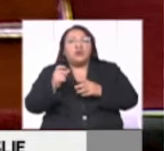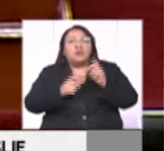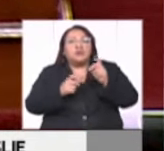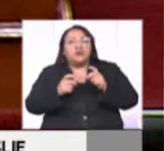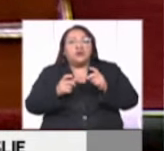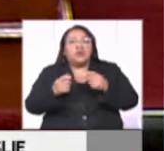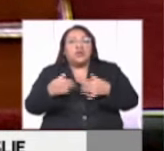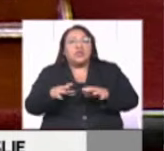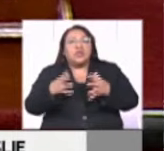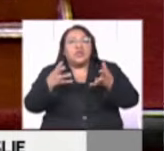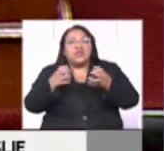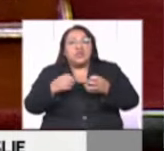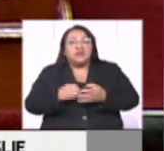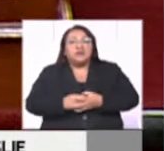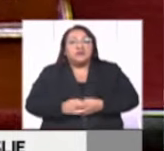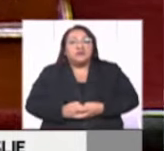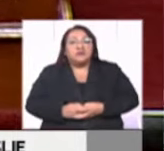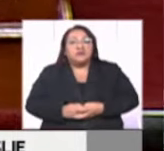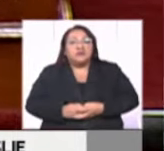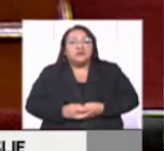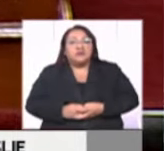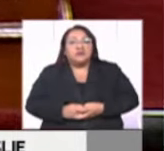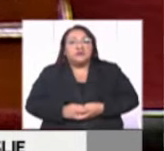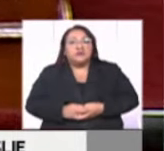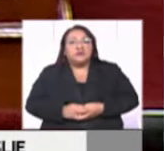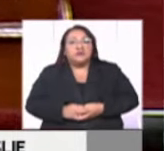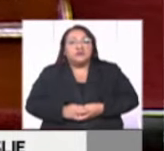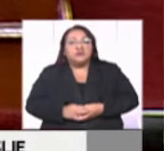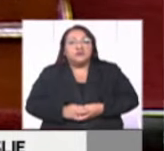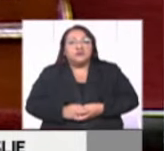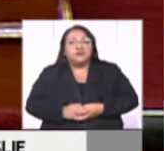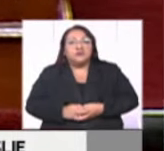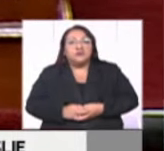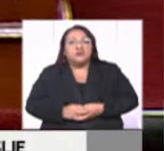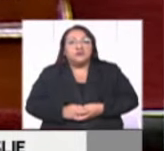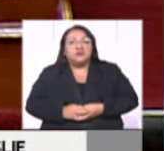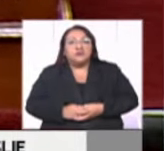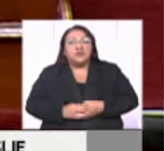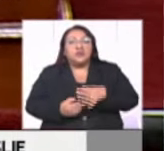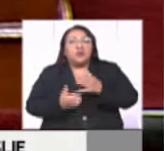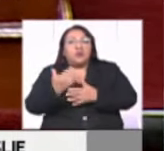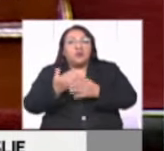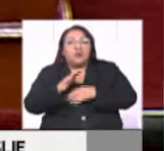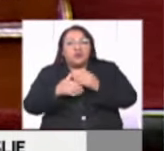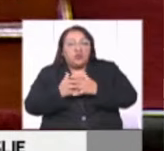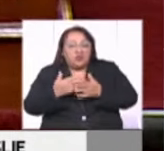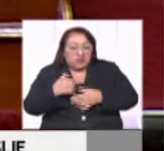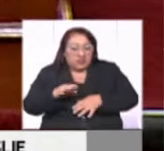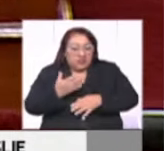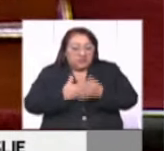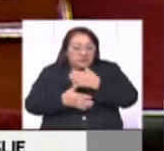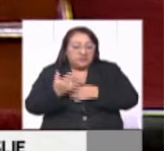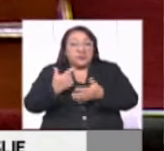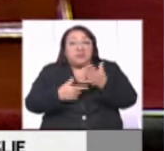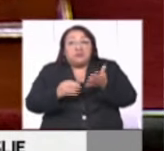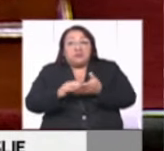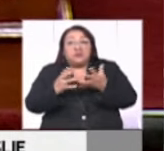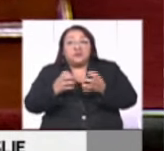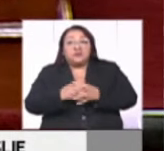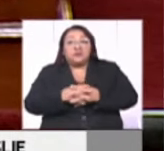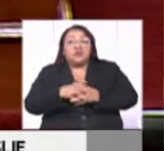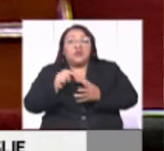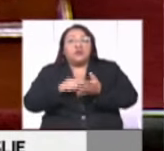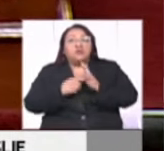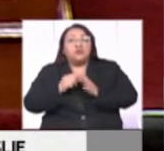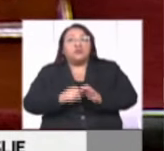funcionarios que pretenden, como lo han dicho muchos congresistas, modernizar su sector. Bueno, ya se retrocedió, ¿qué más quieren? Hay un